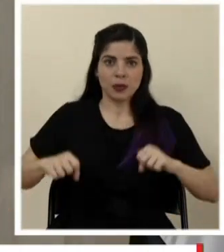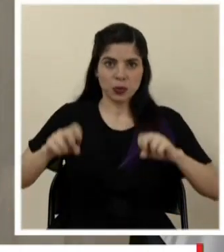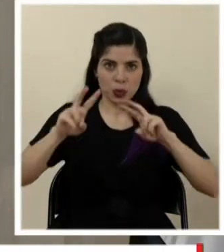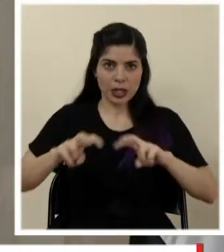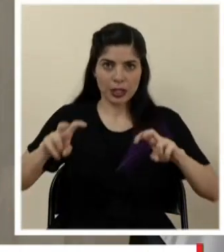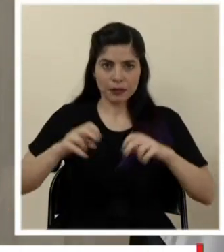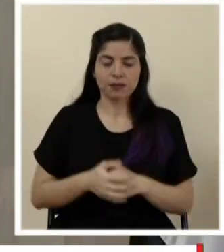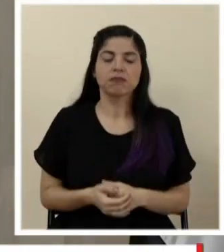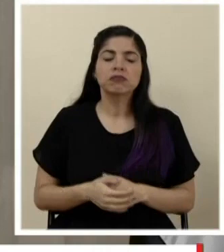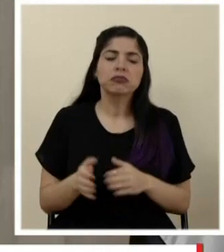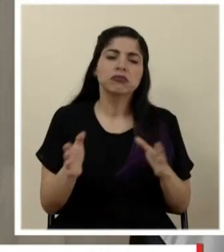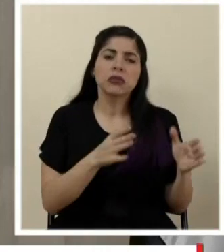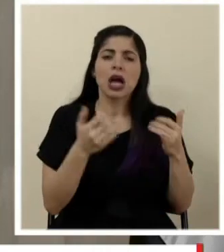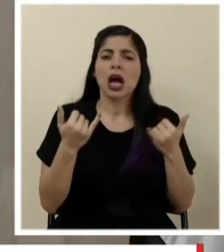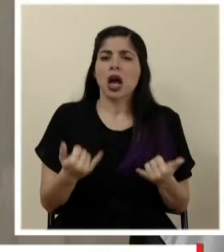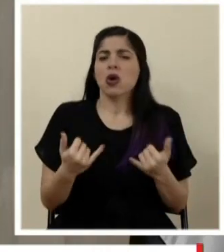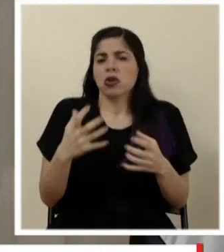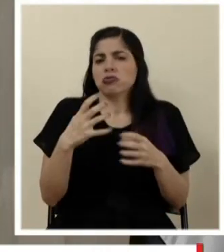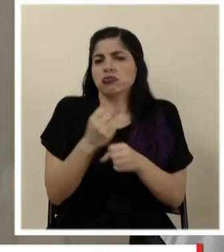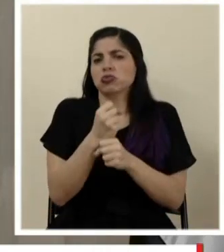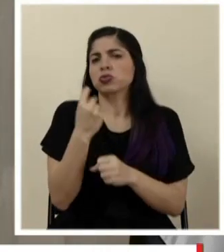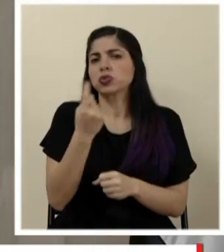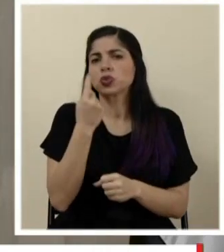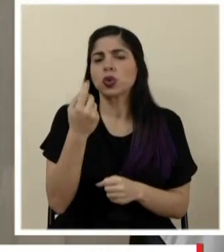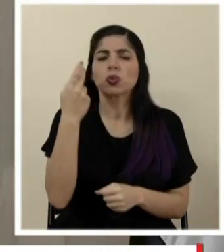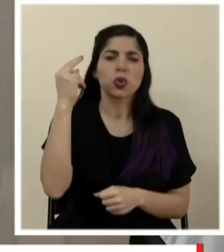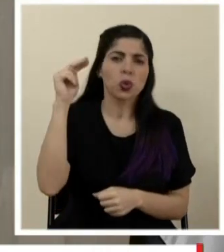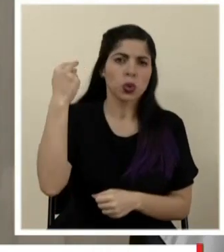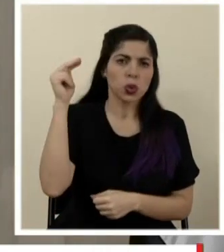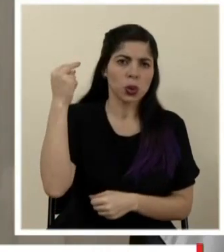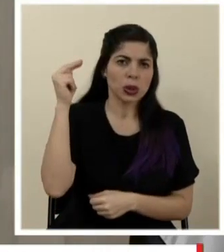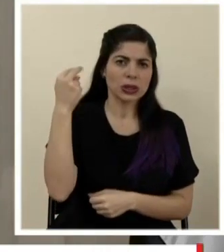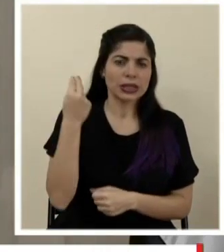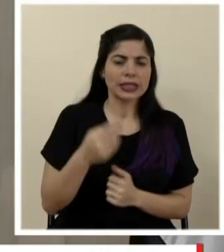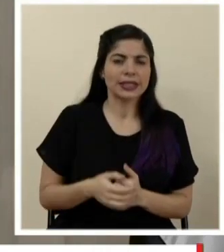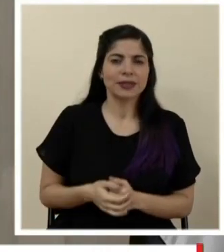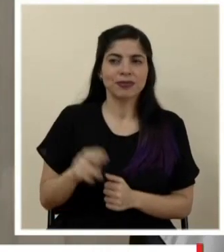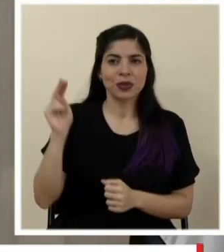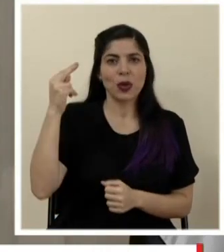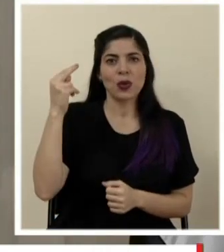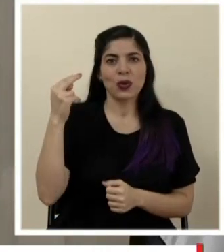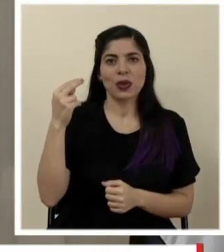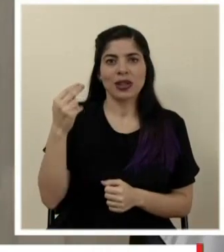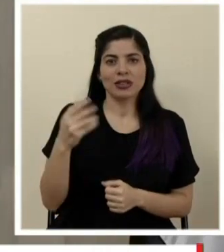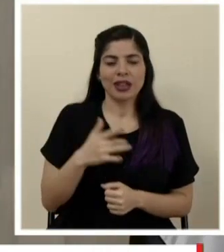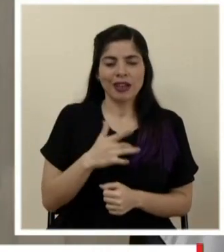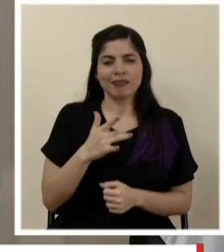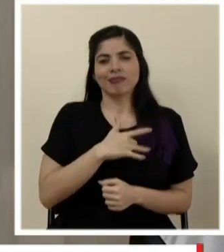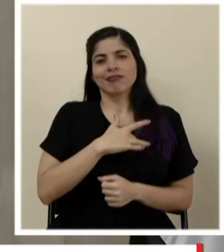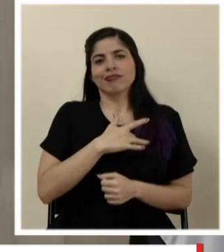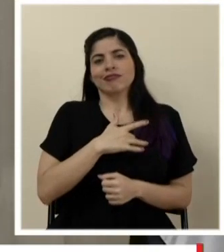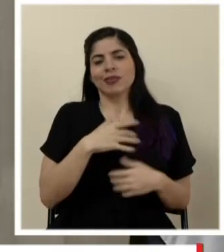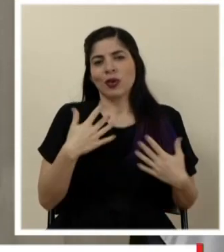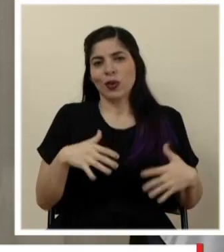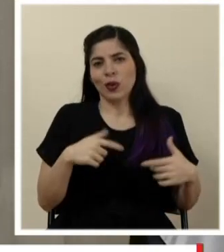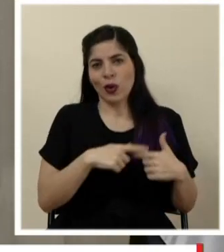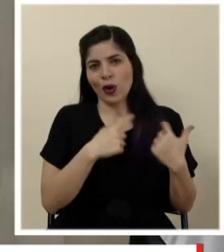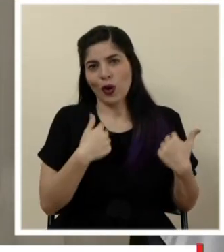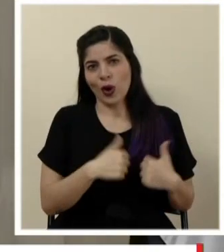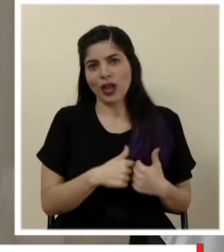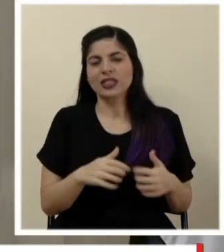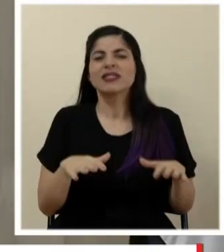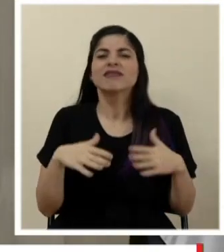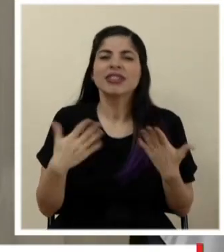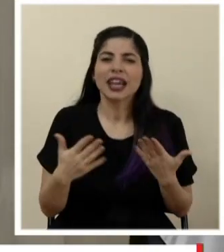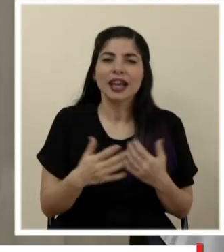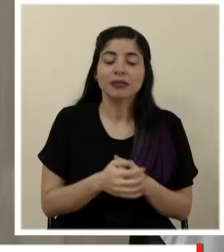cerrar con una noticia de las que nos llegan a todos al corazón, que es el